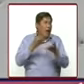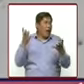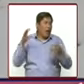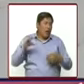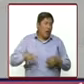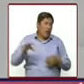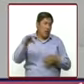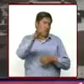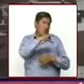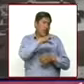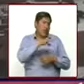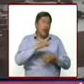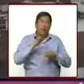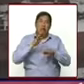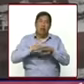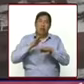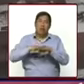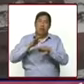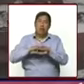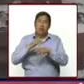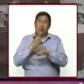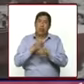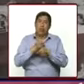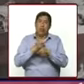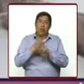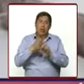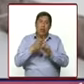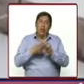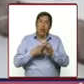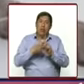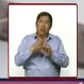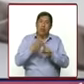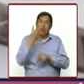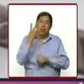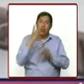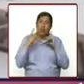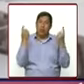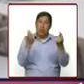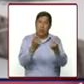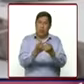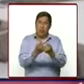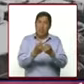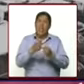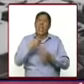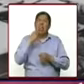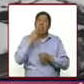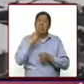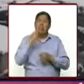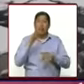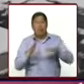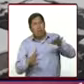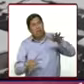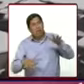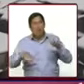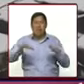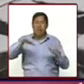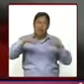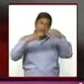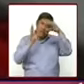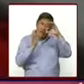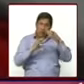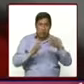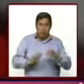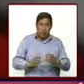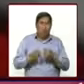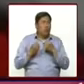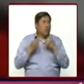regiones. Esta alerta naranja por descenso brusco de temperaturas en 4 departamentos del país pronostican inestabilidad atmosférica que